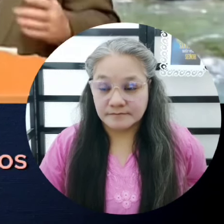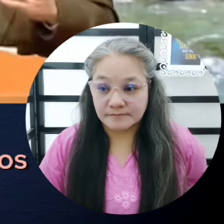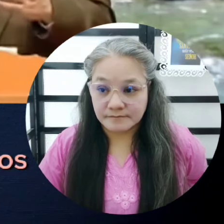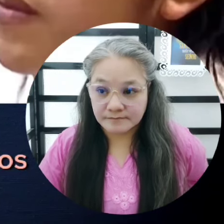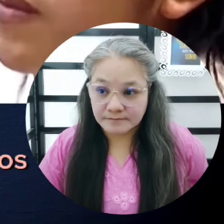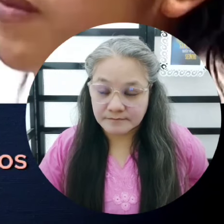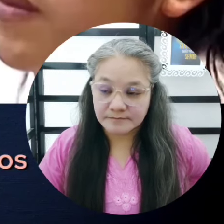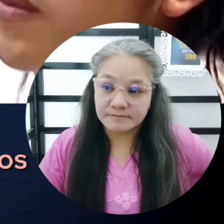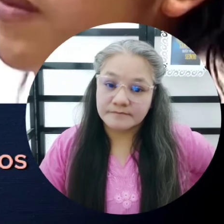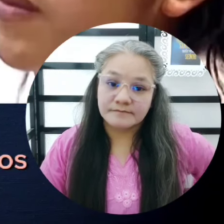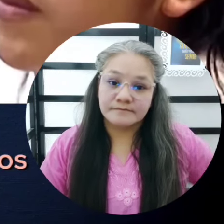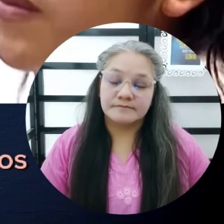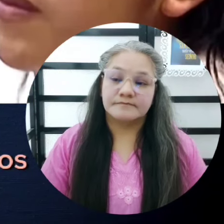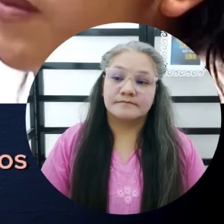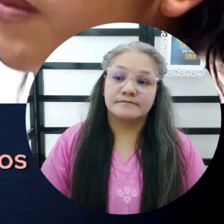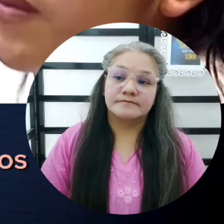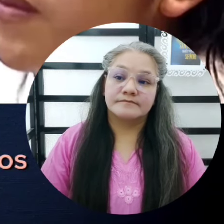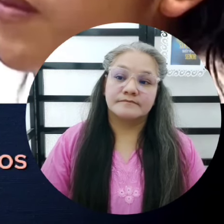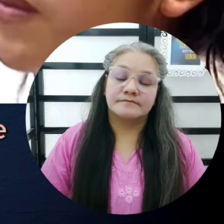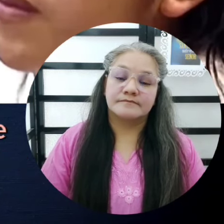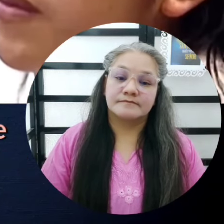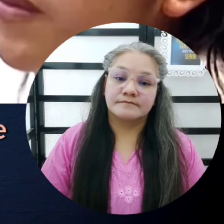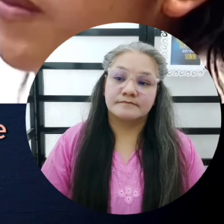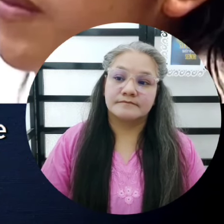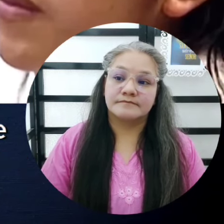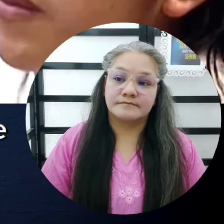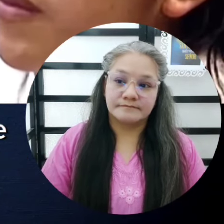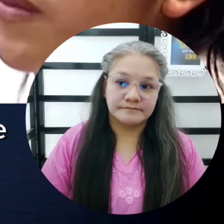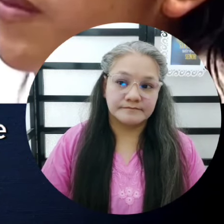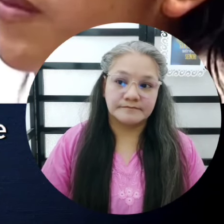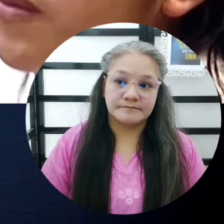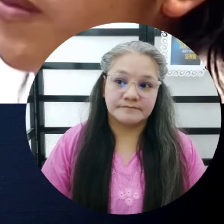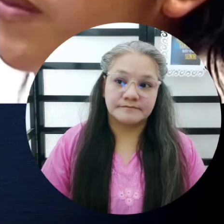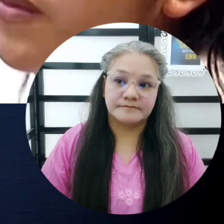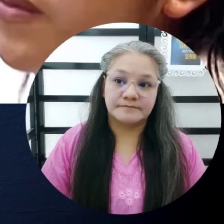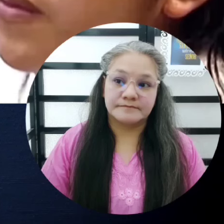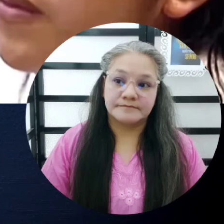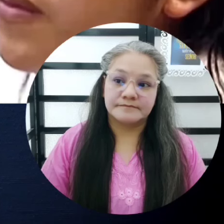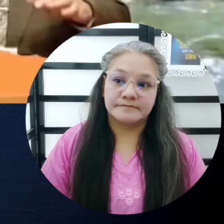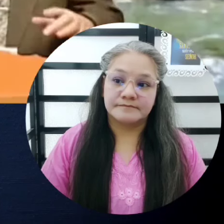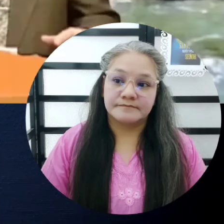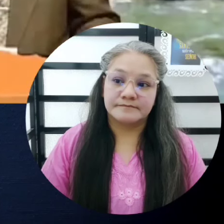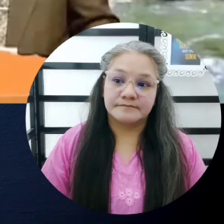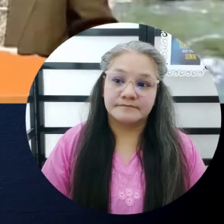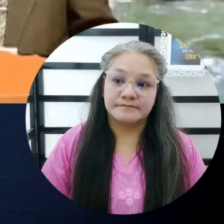18, 20, 28 años. No nos dice la edad, ¿verdad?